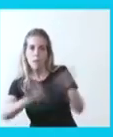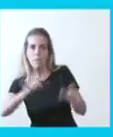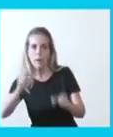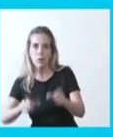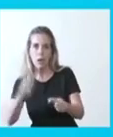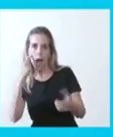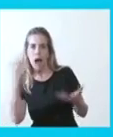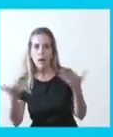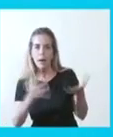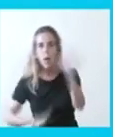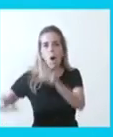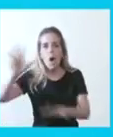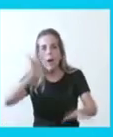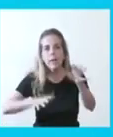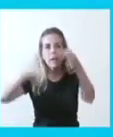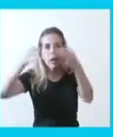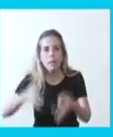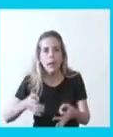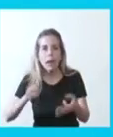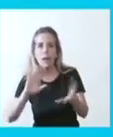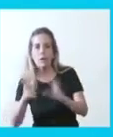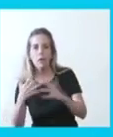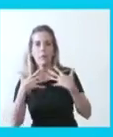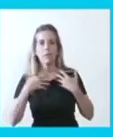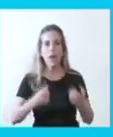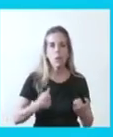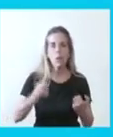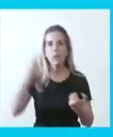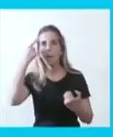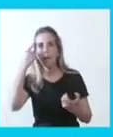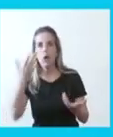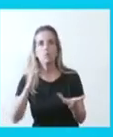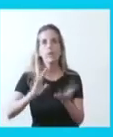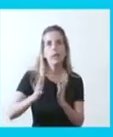podemos administrar la cuestión sanitaria y la cuestión de la salud.